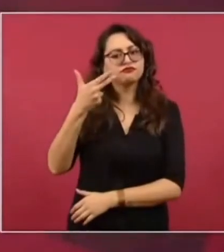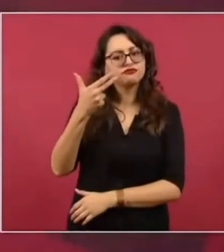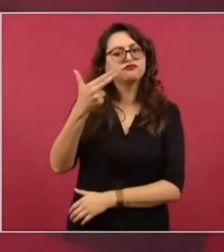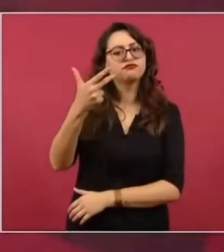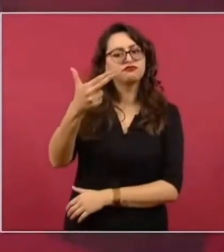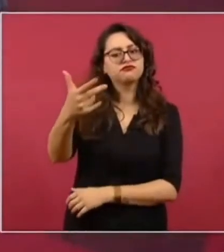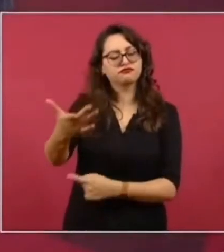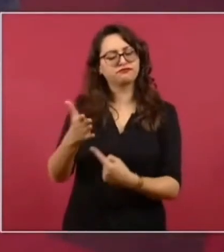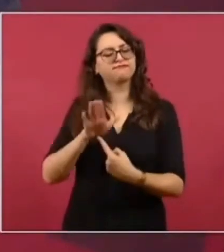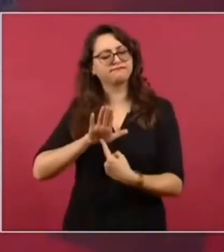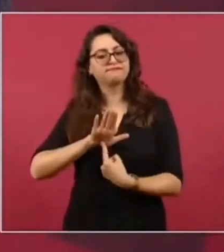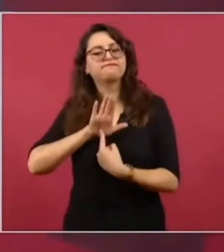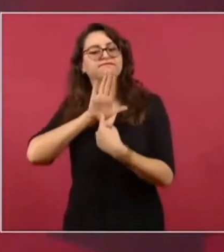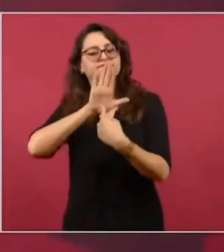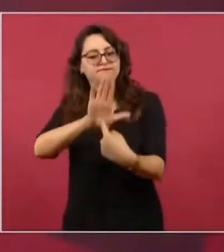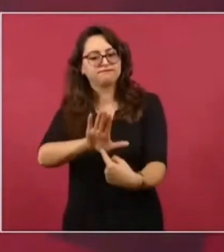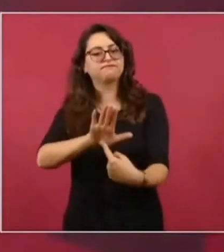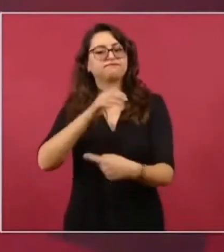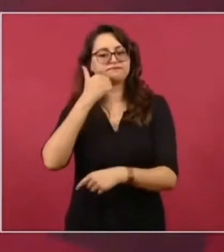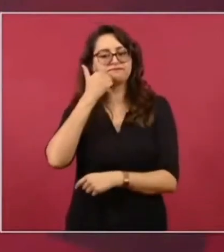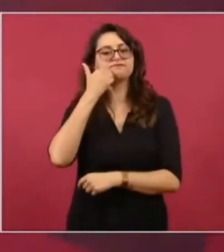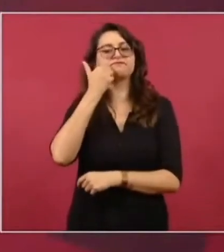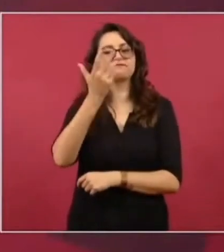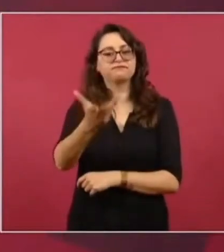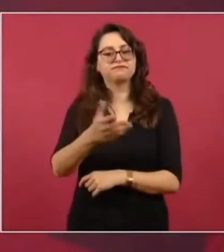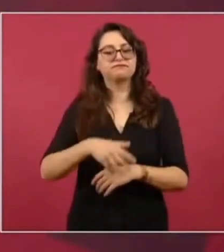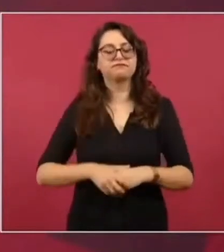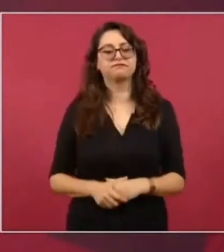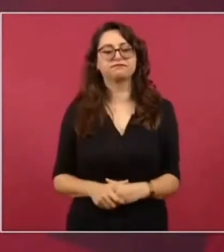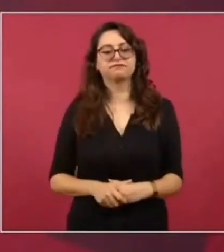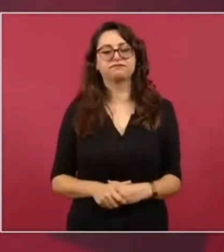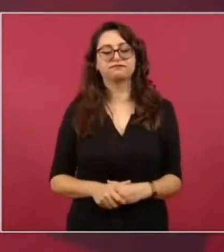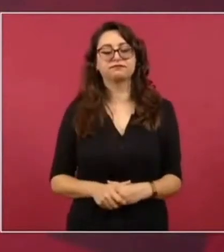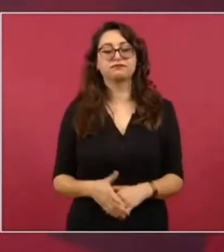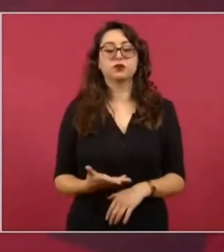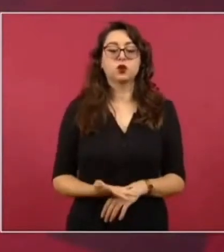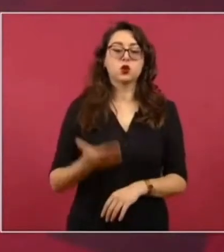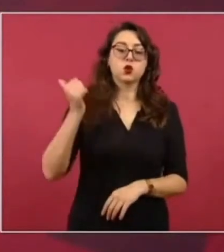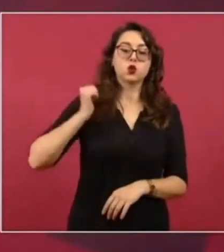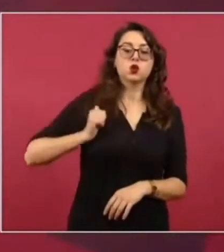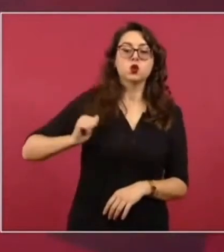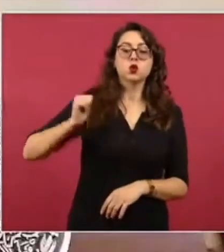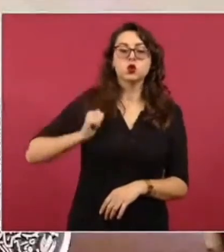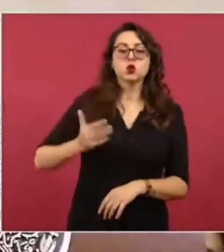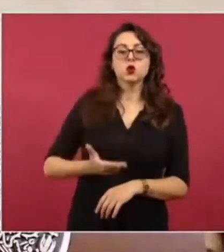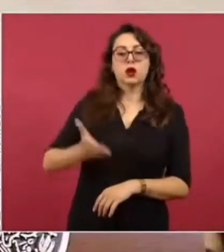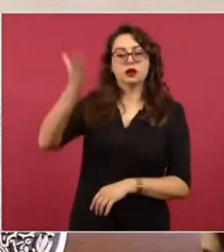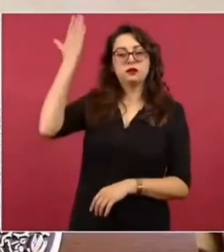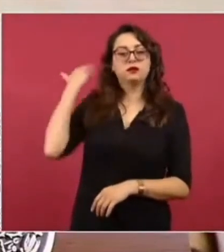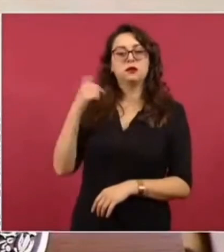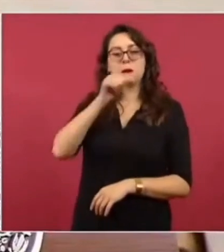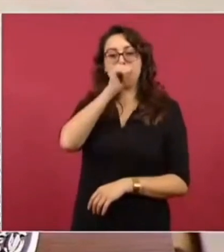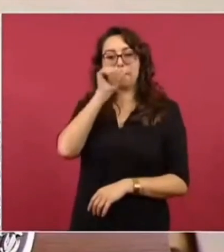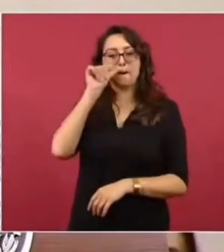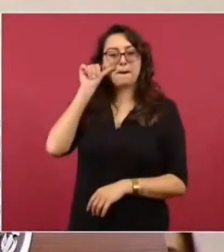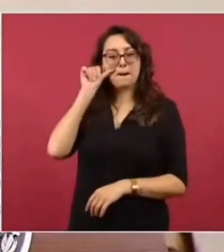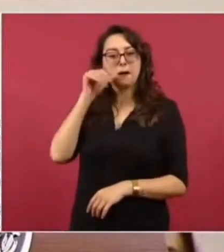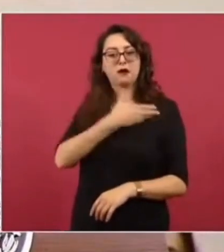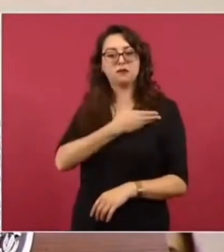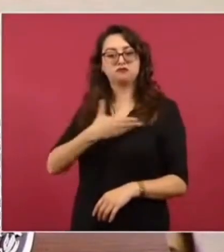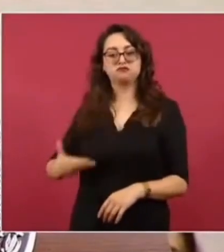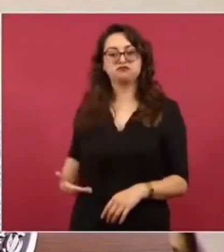porque como lo señalaba el presidente Benito Juárez, la educación